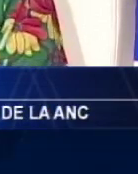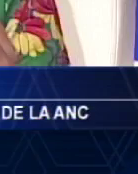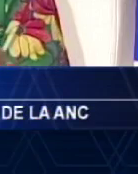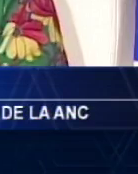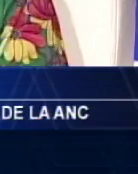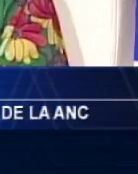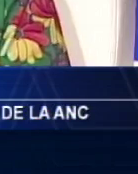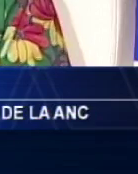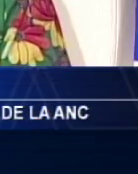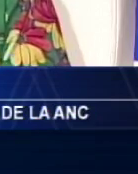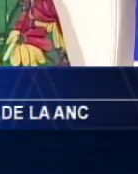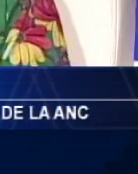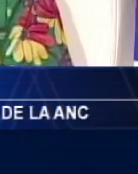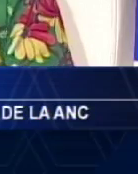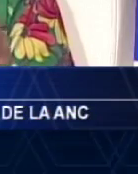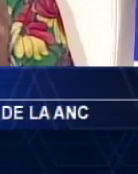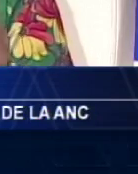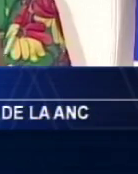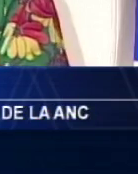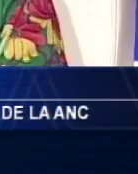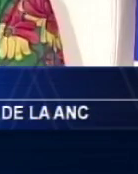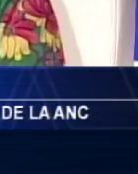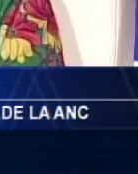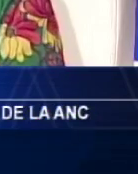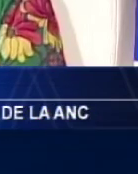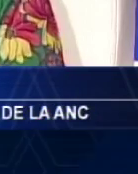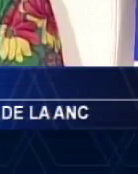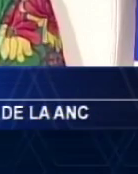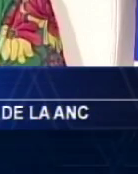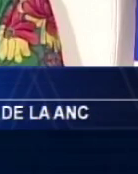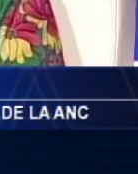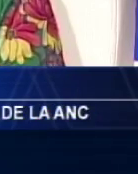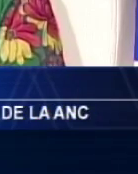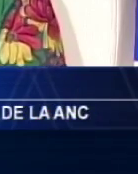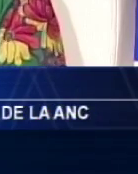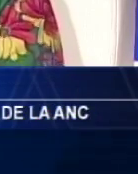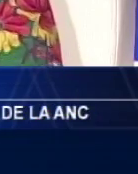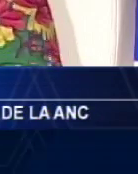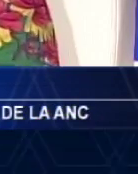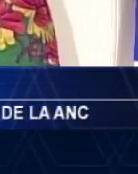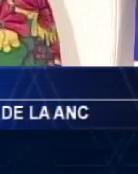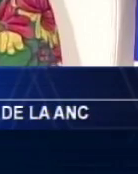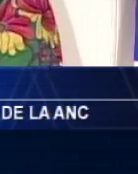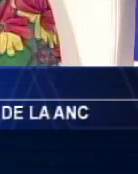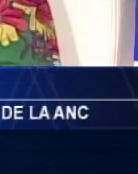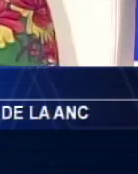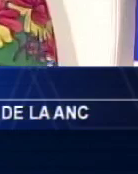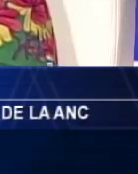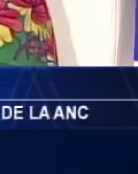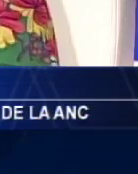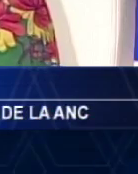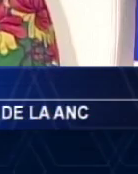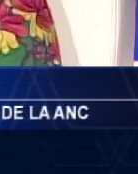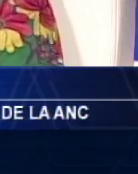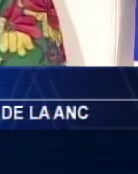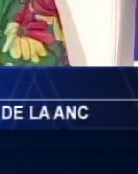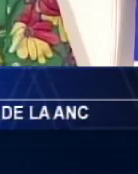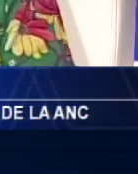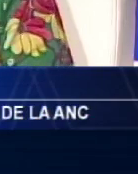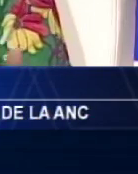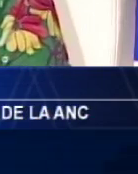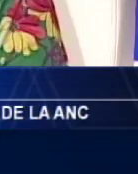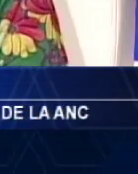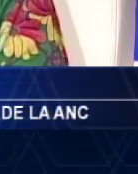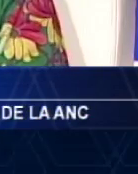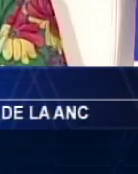mucho optimismo asumimos esta nueva etapa de la Revolución Bolivariana y esta jornada electoral